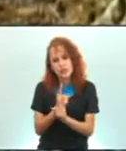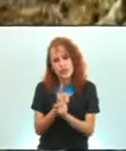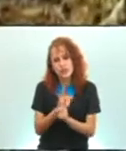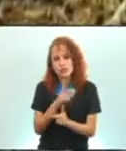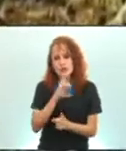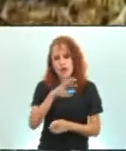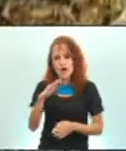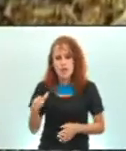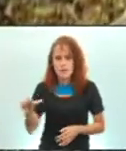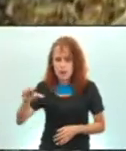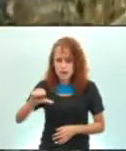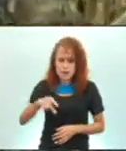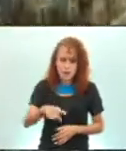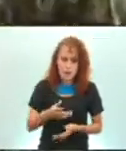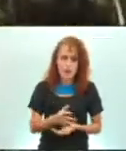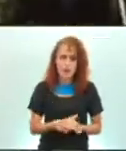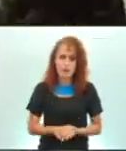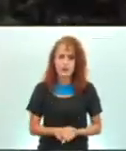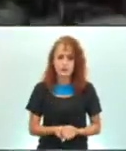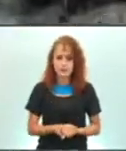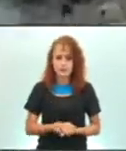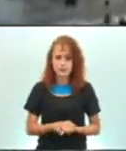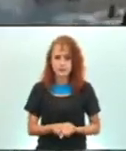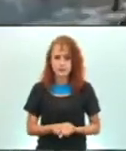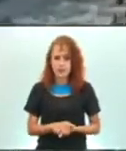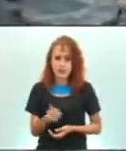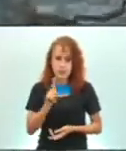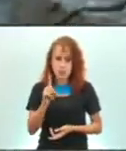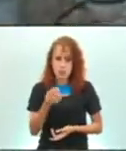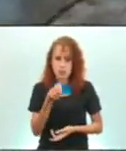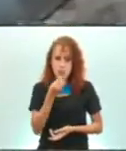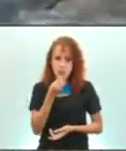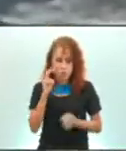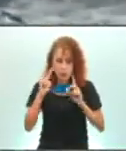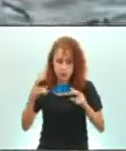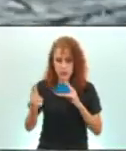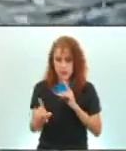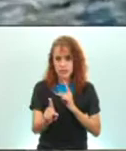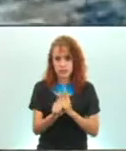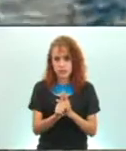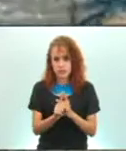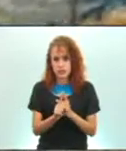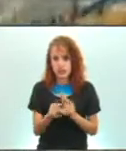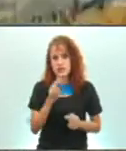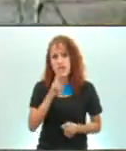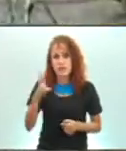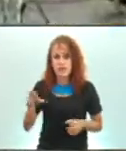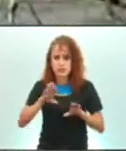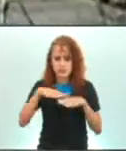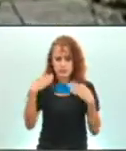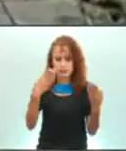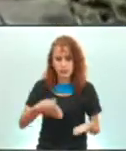el mar, con sus raíces sumergidas, y al no estar adaptado a vivir así, muere.